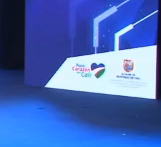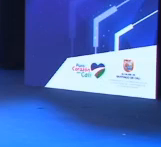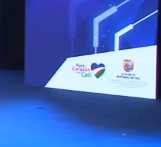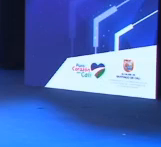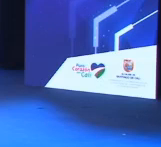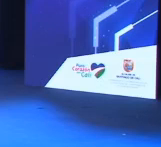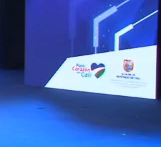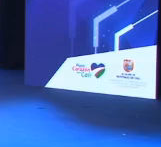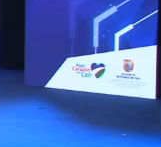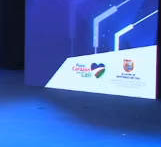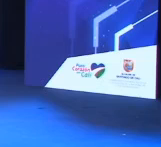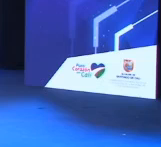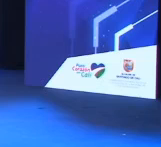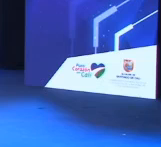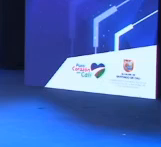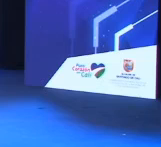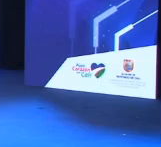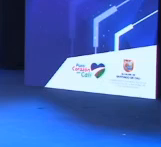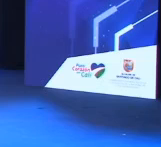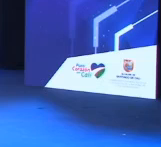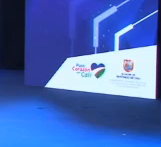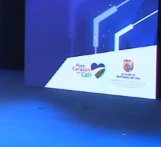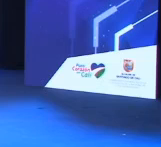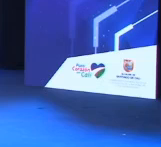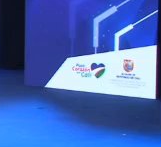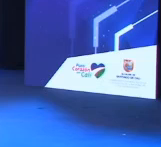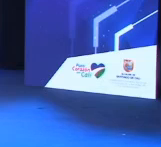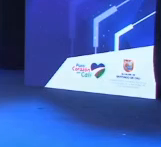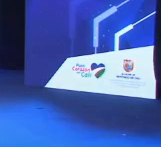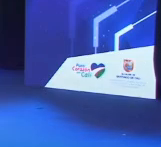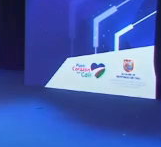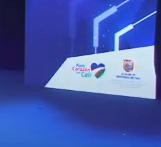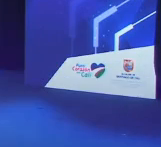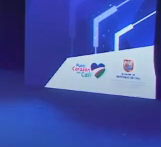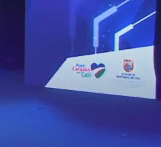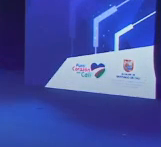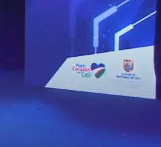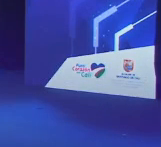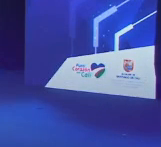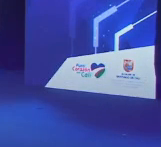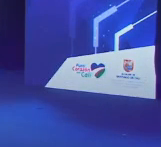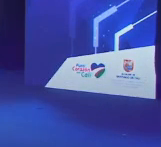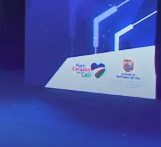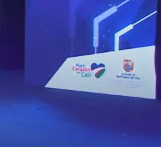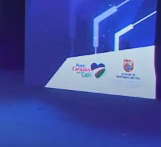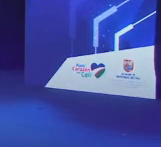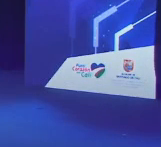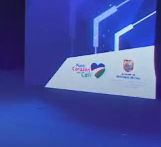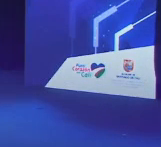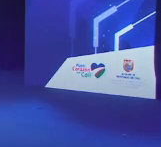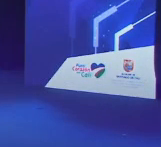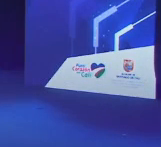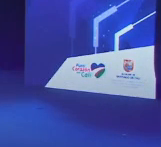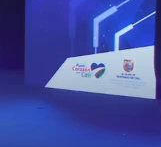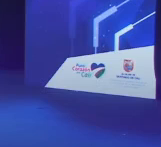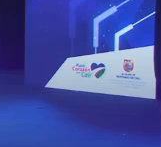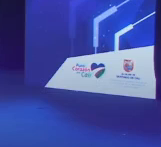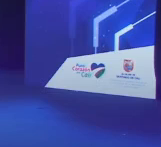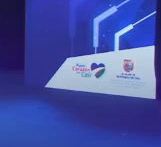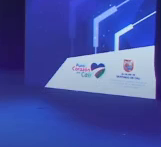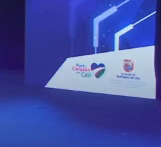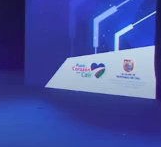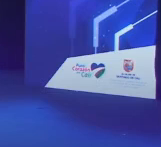entonces, pues básicamente ha cambiado nuestras vidas. La tecnología, la innovación, la ingeniería cambia nuestras vidas a través de la